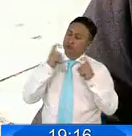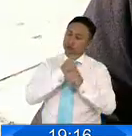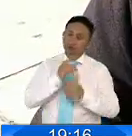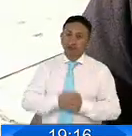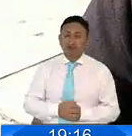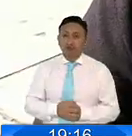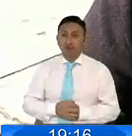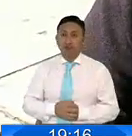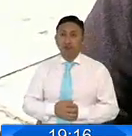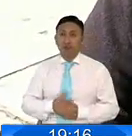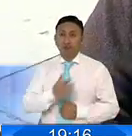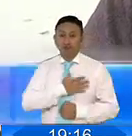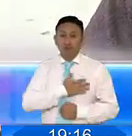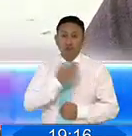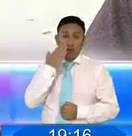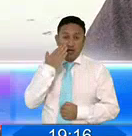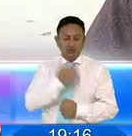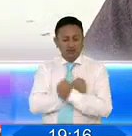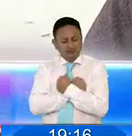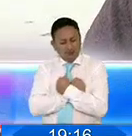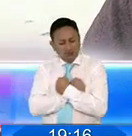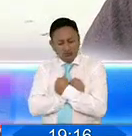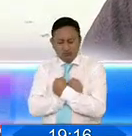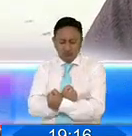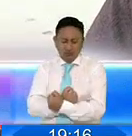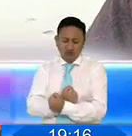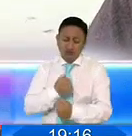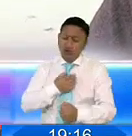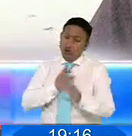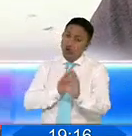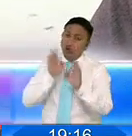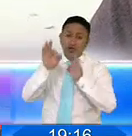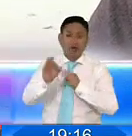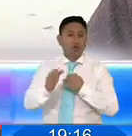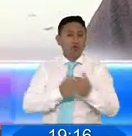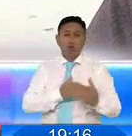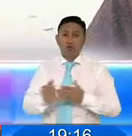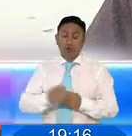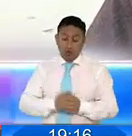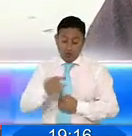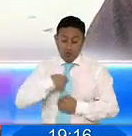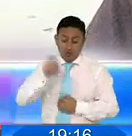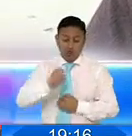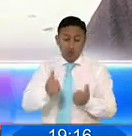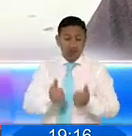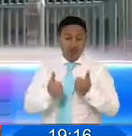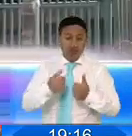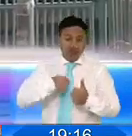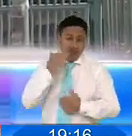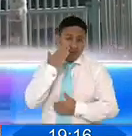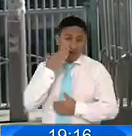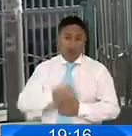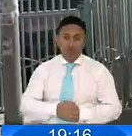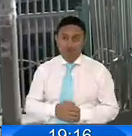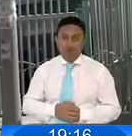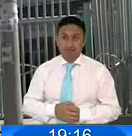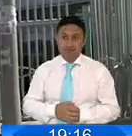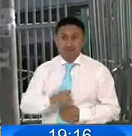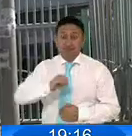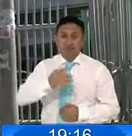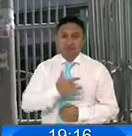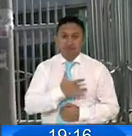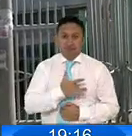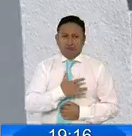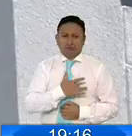mucho. Quedaría mi vida por ella y haría cualquier cosa necesaria para que esté bien mi mamá. Un emotivo momento, pues